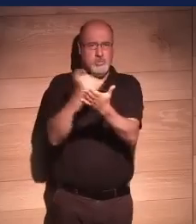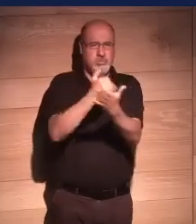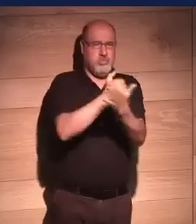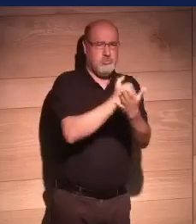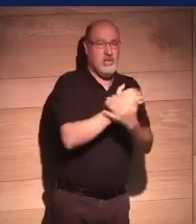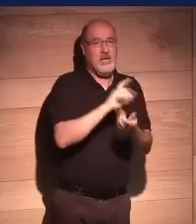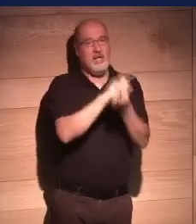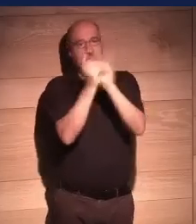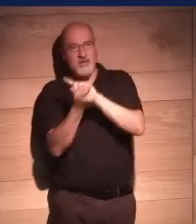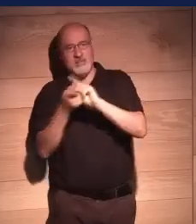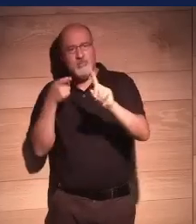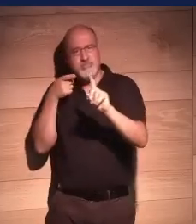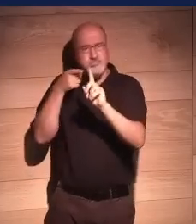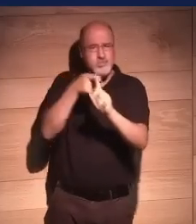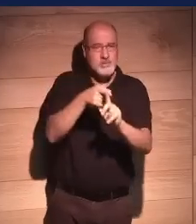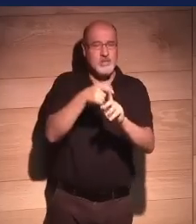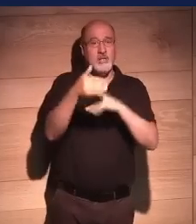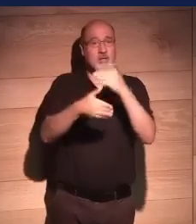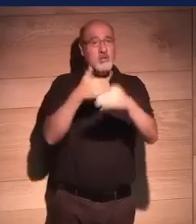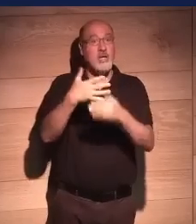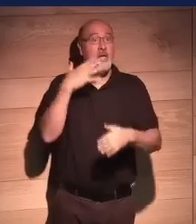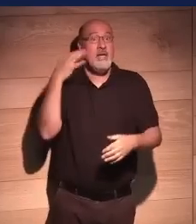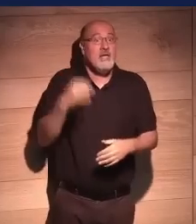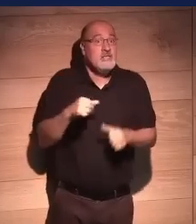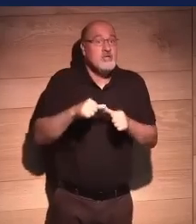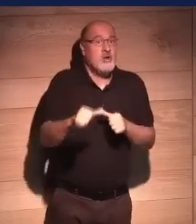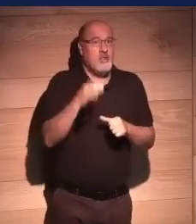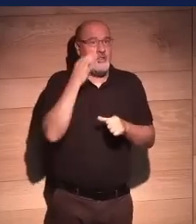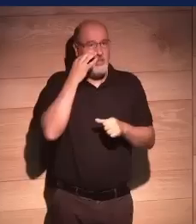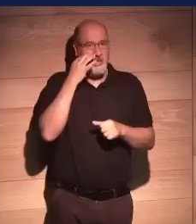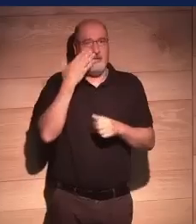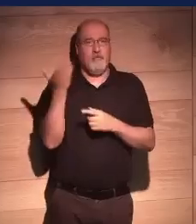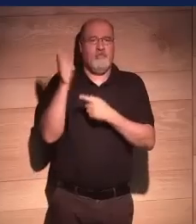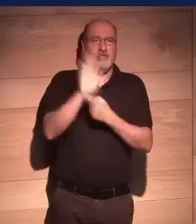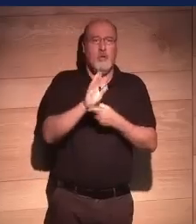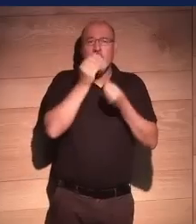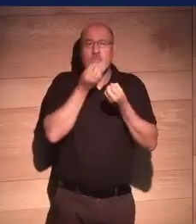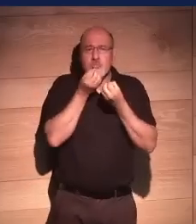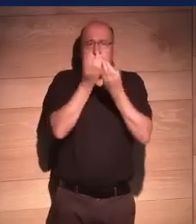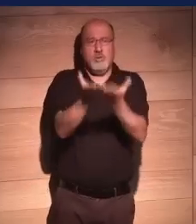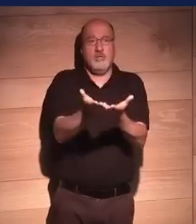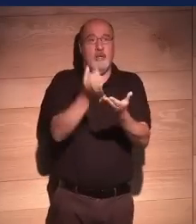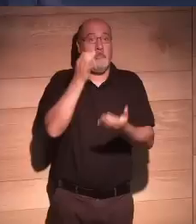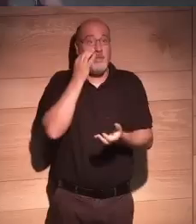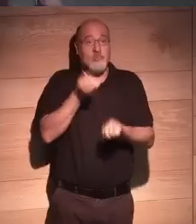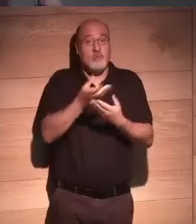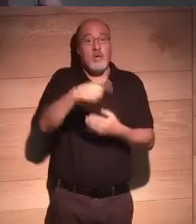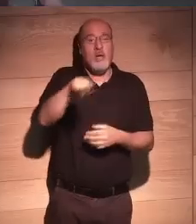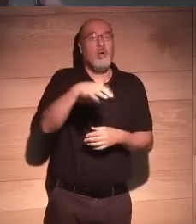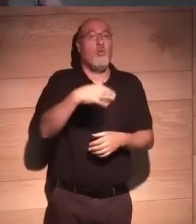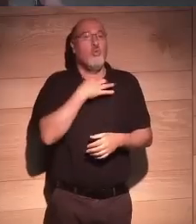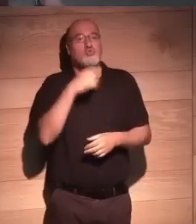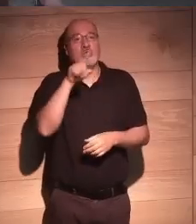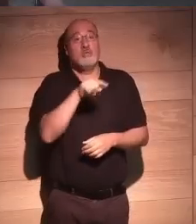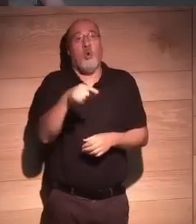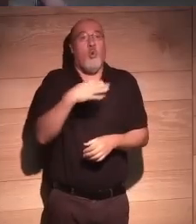esto me va a dar, y que realmente haya ese punto de riesgo y de verdad. Yo cuento esto y a lo mejor no gusta nada,